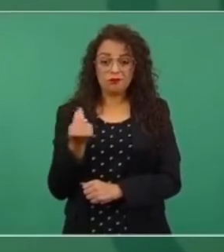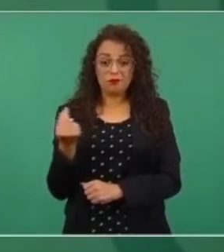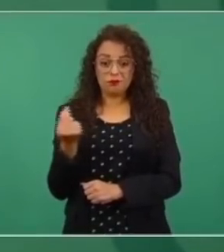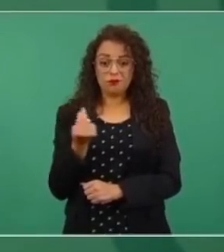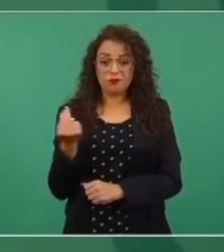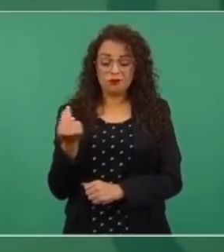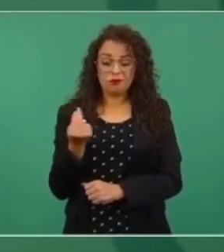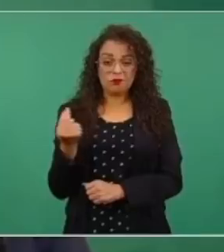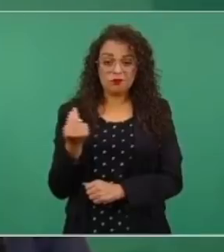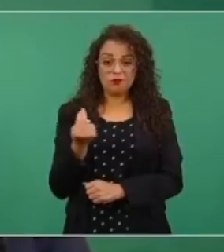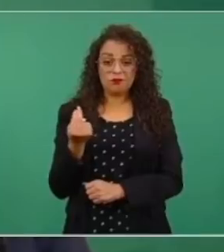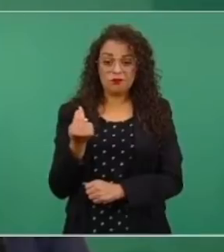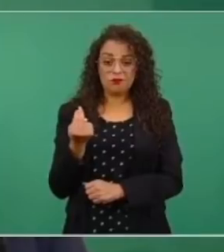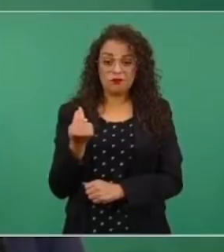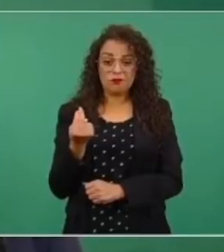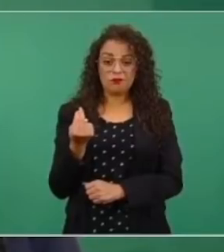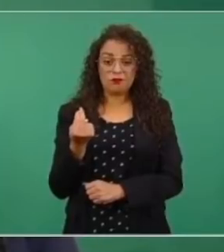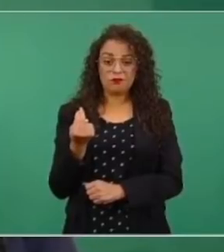con